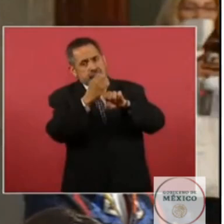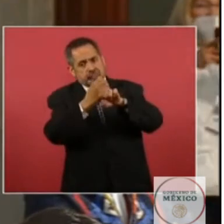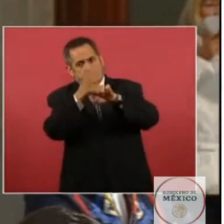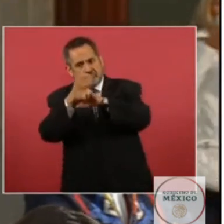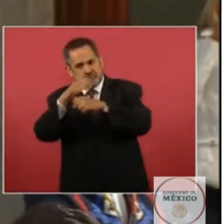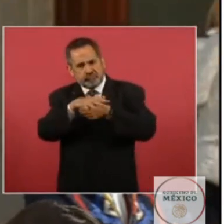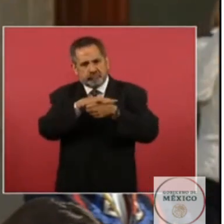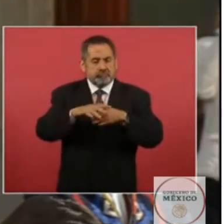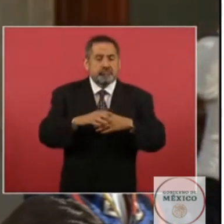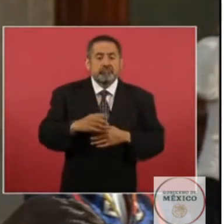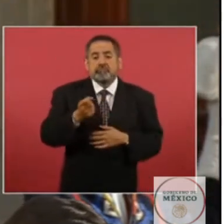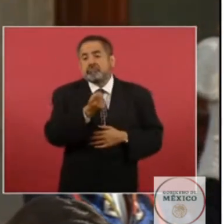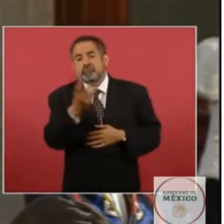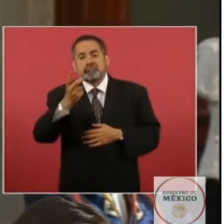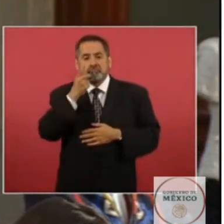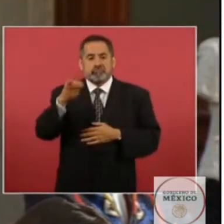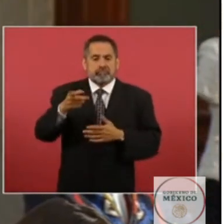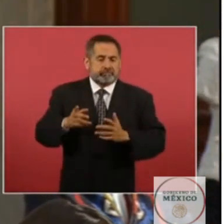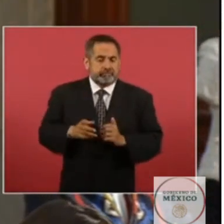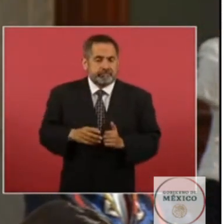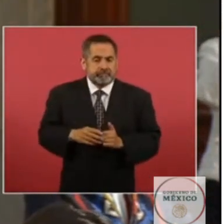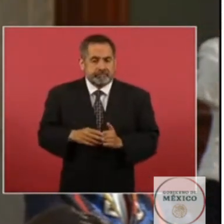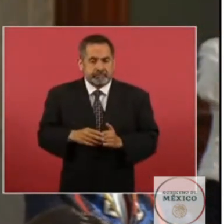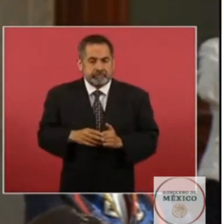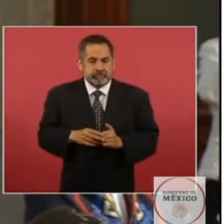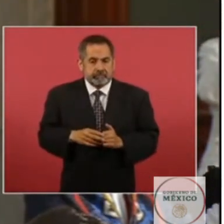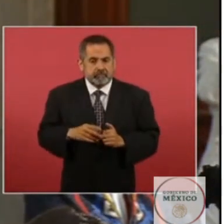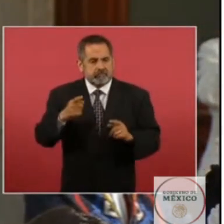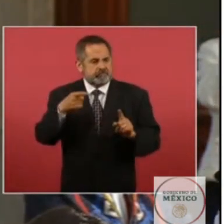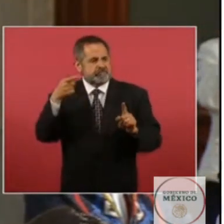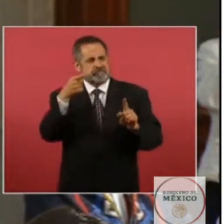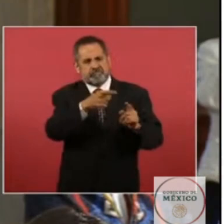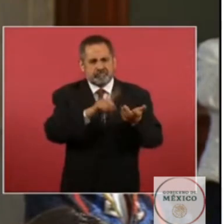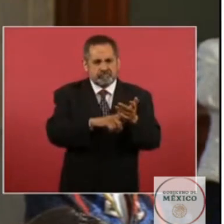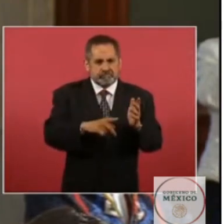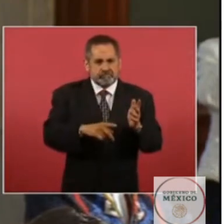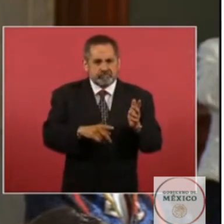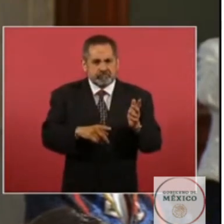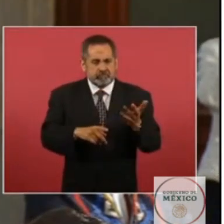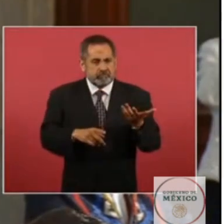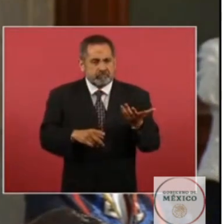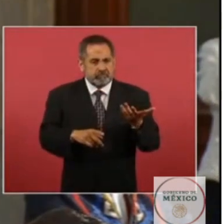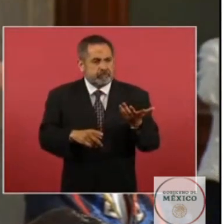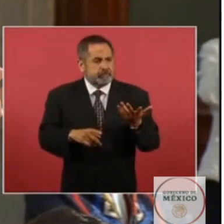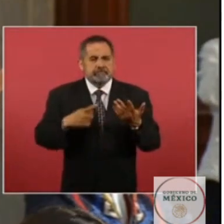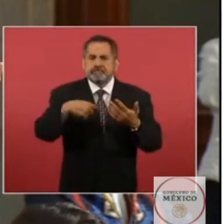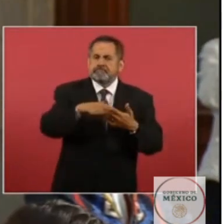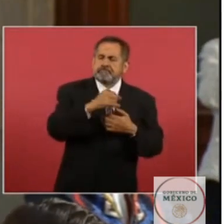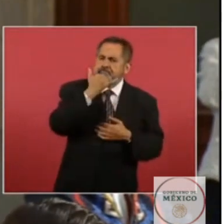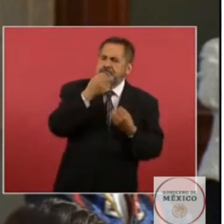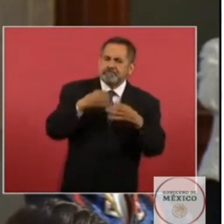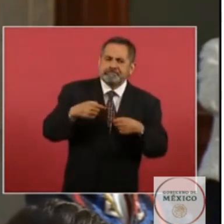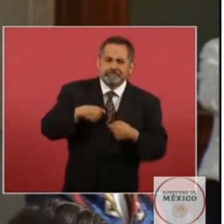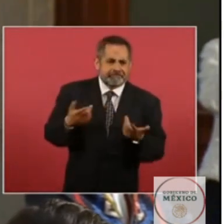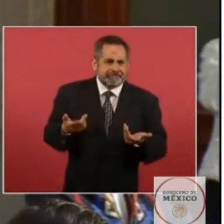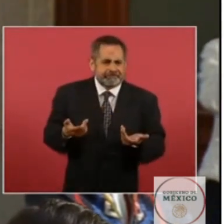eso. Amigos y amigas, vamos a ir a la conferencia hoy 14 de junio de 2022.